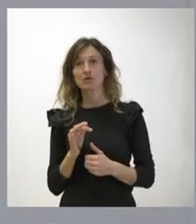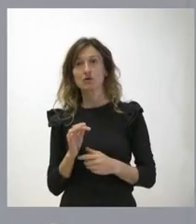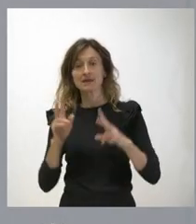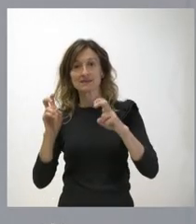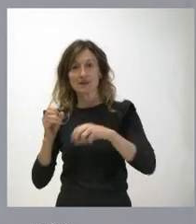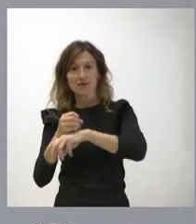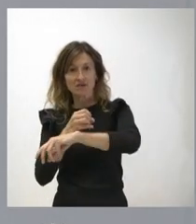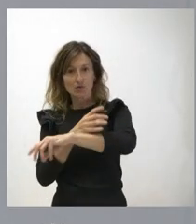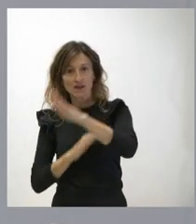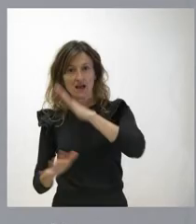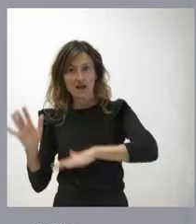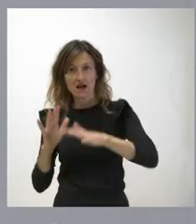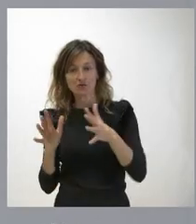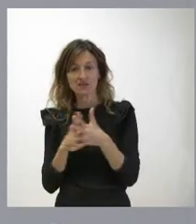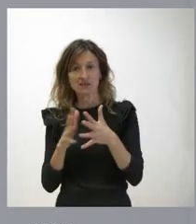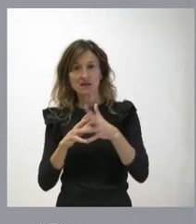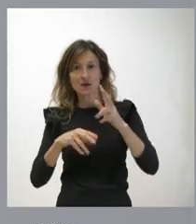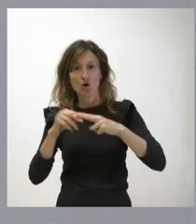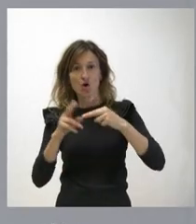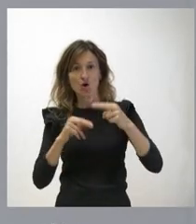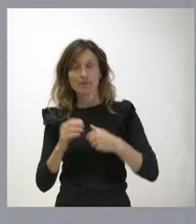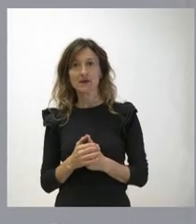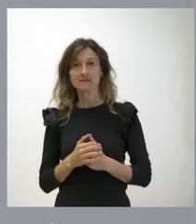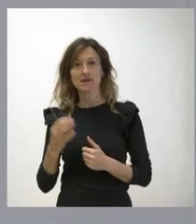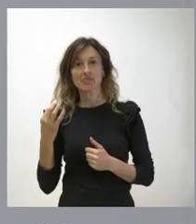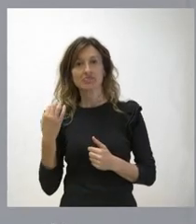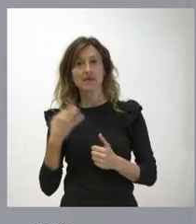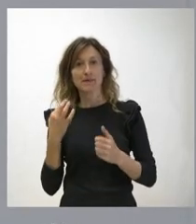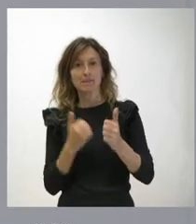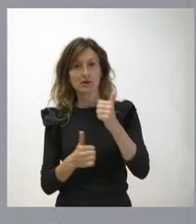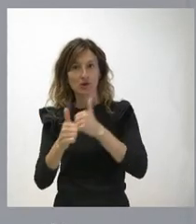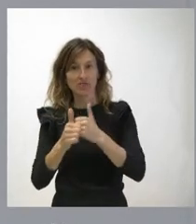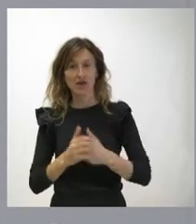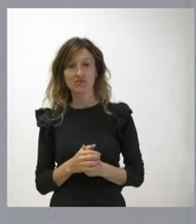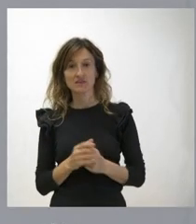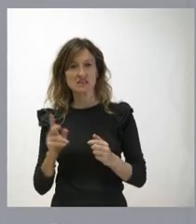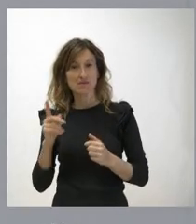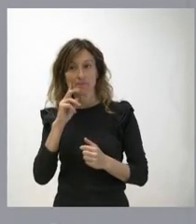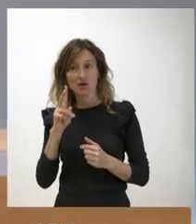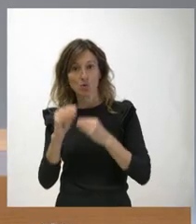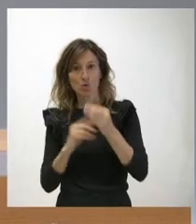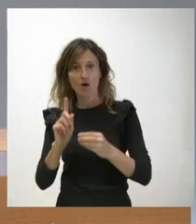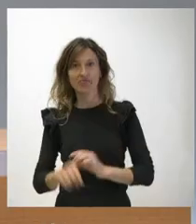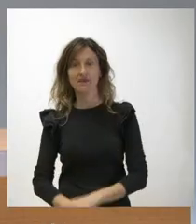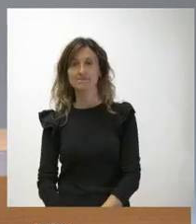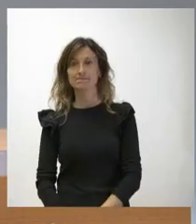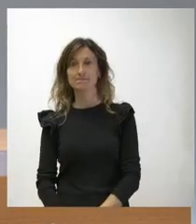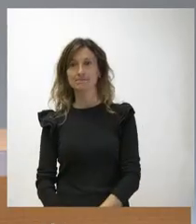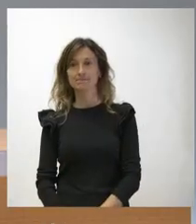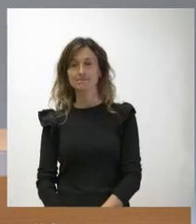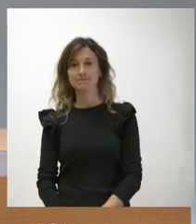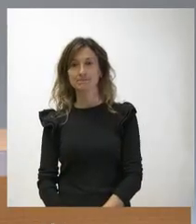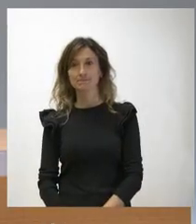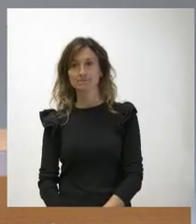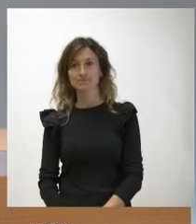y la realización de infraestructuras Me parece que tenía que estar entre sus prioridades y no lo están